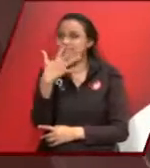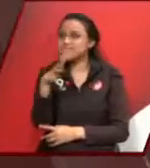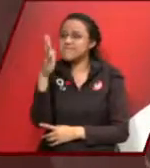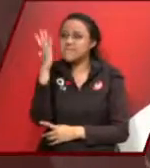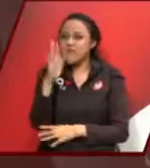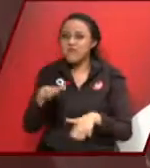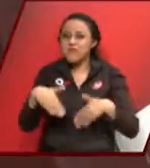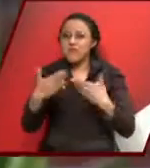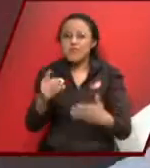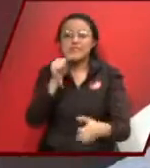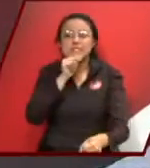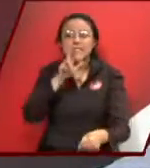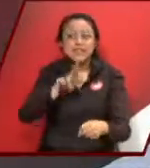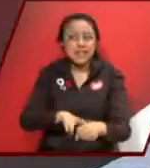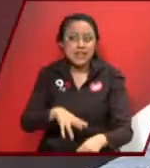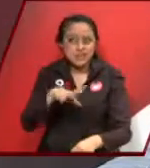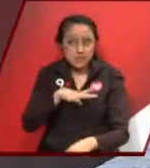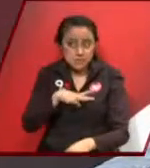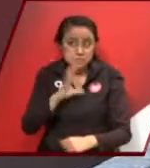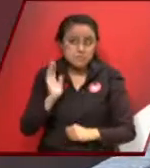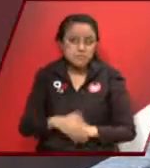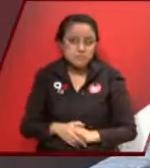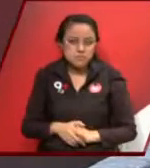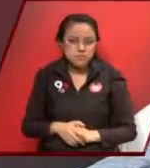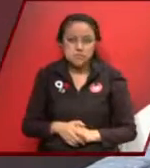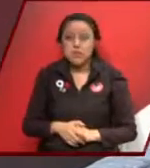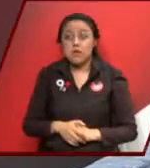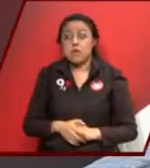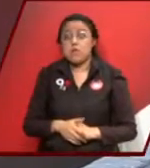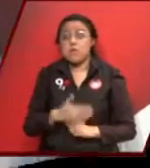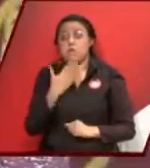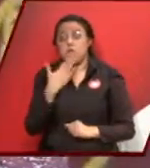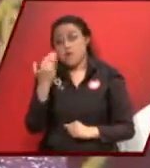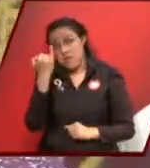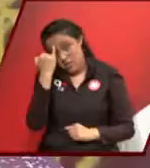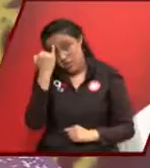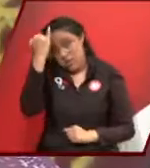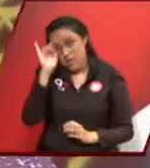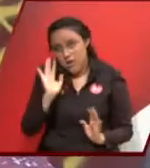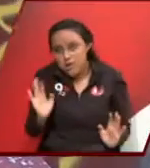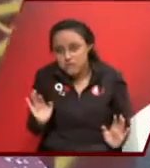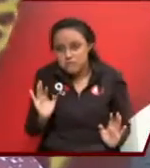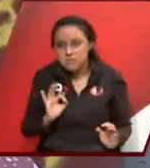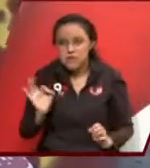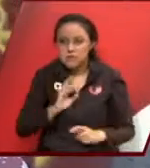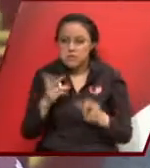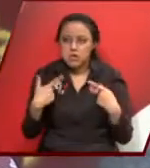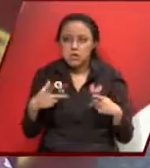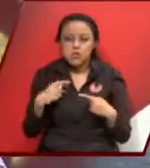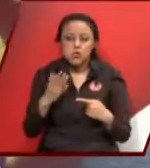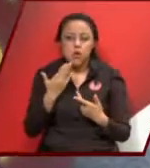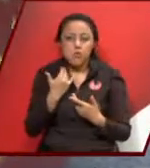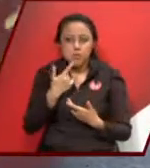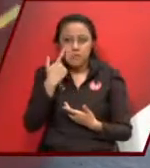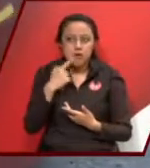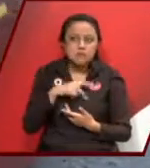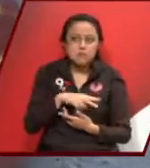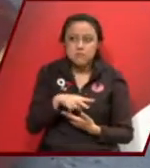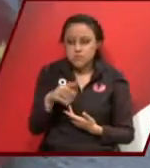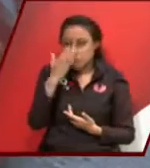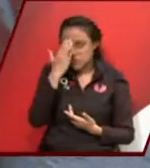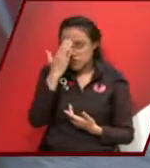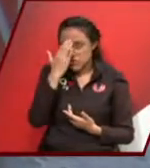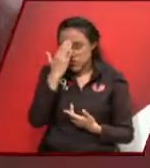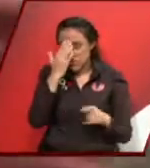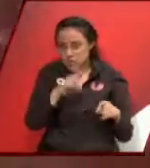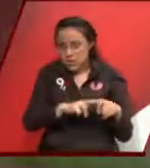afueras de esta secretaría no pues qué buena idea la gente que no tiene los recursos para visitar el conocido